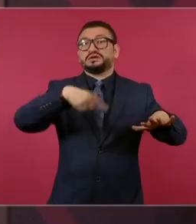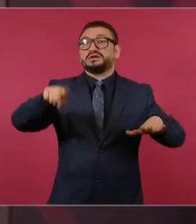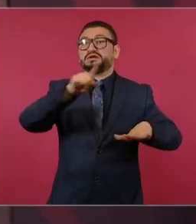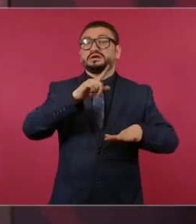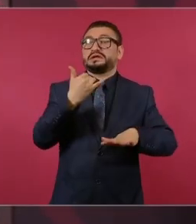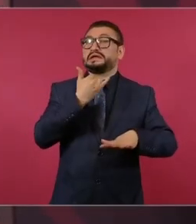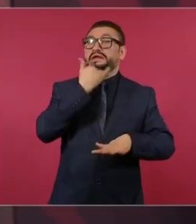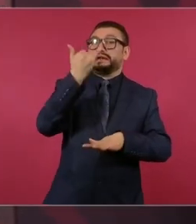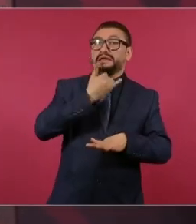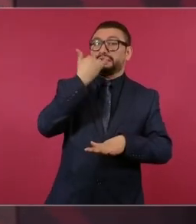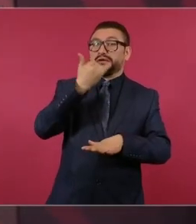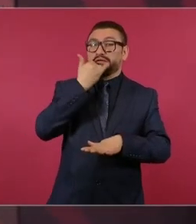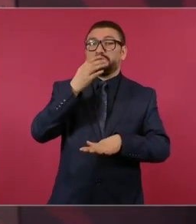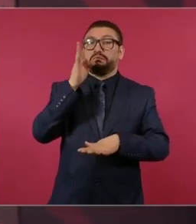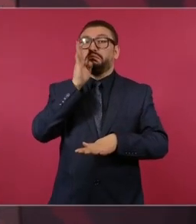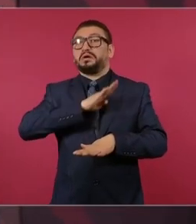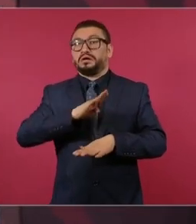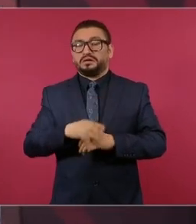equivocado.